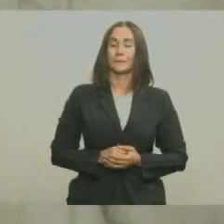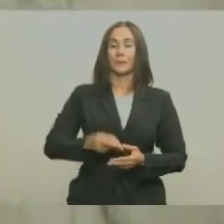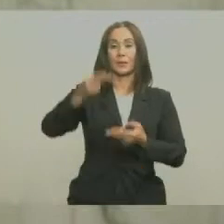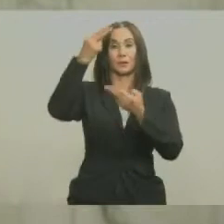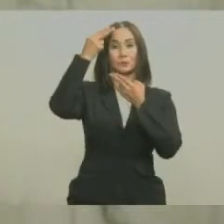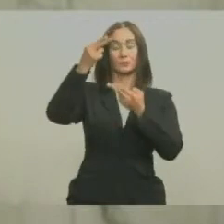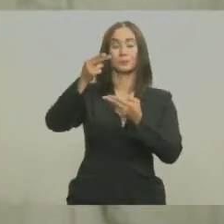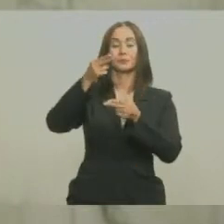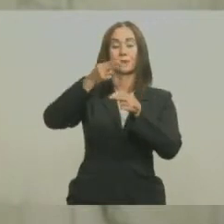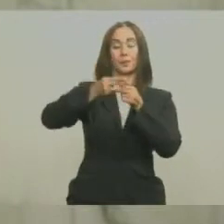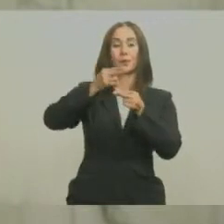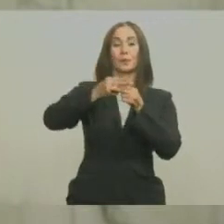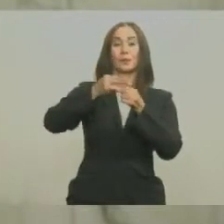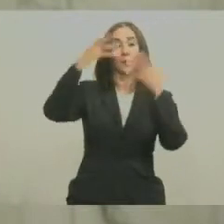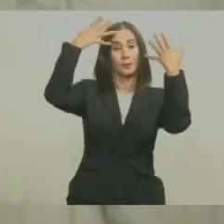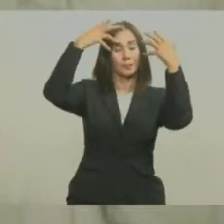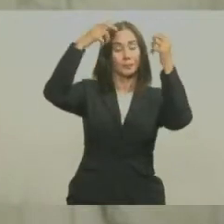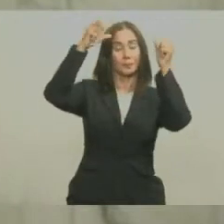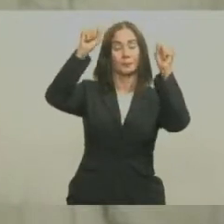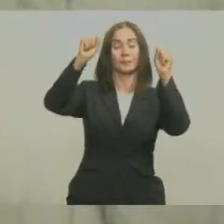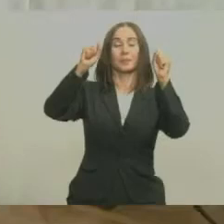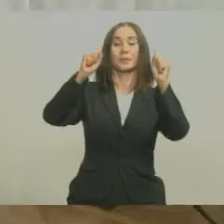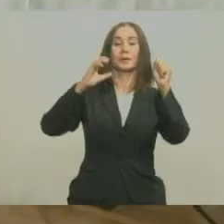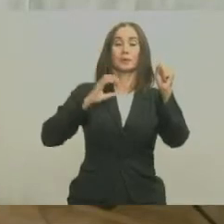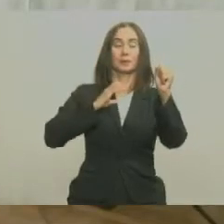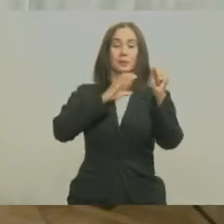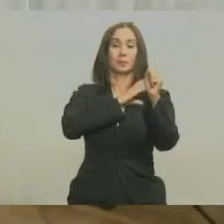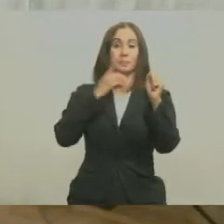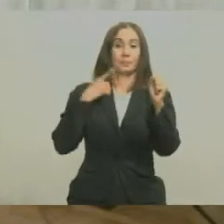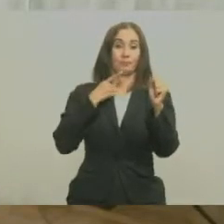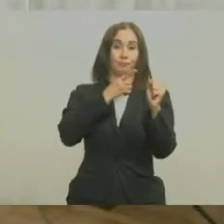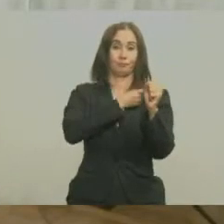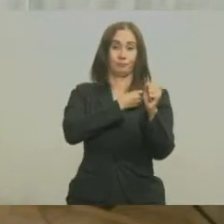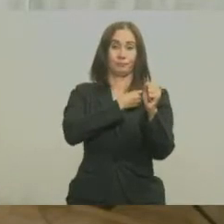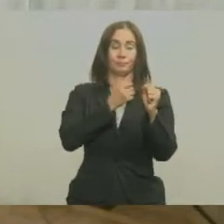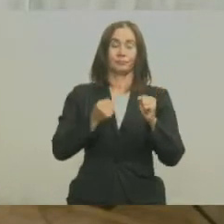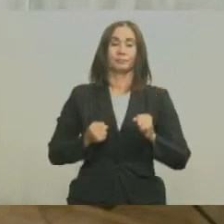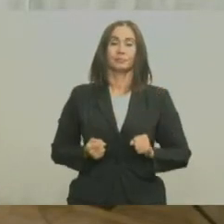Honorable Alfredo Pacheco, presidente de la Cámara de Diputados.